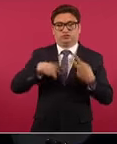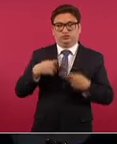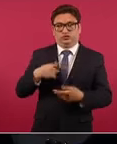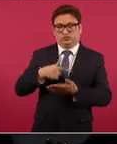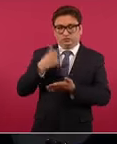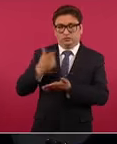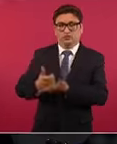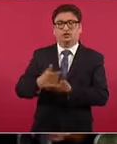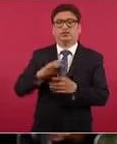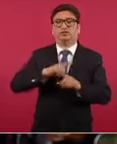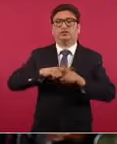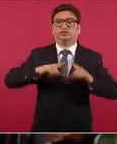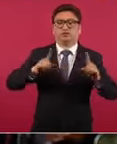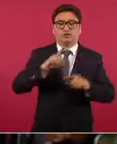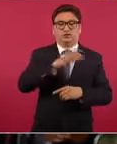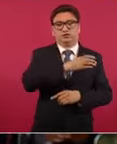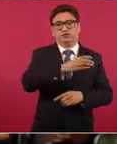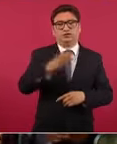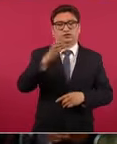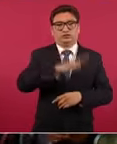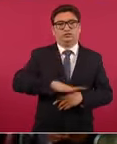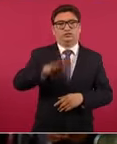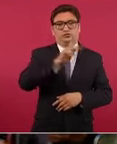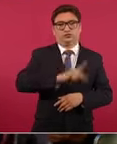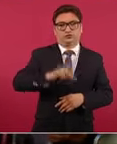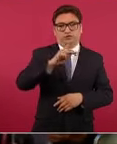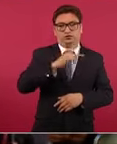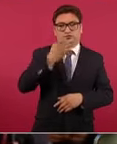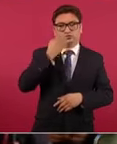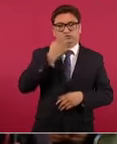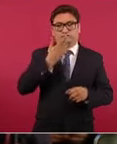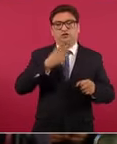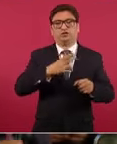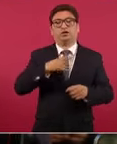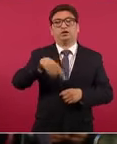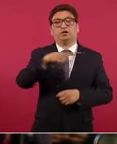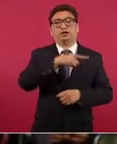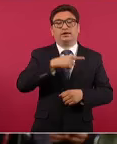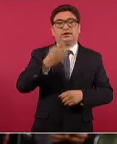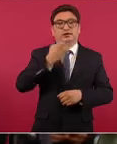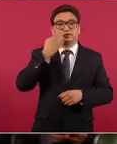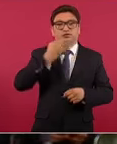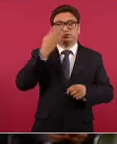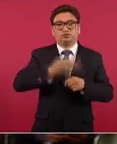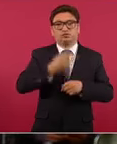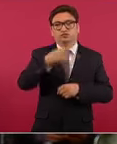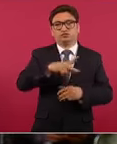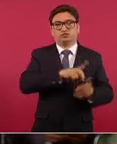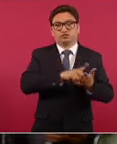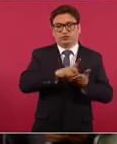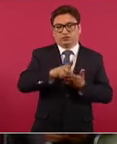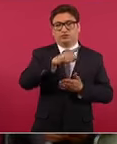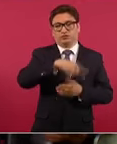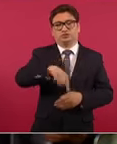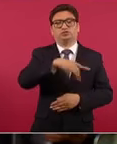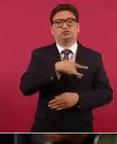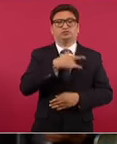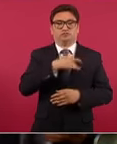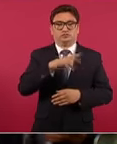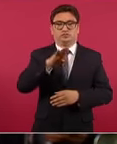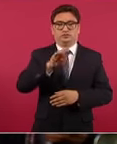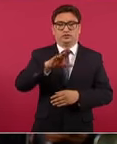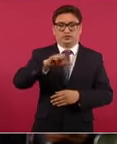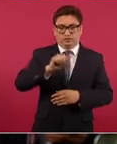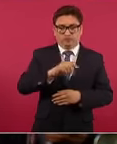las normales rurales por el contrario dicen la educación es un derecho y los estudiantes tienen que tener garantizadas becas